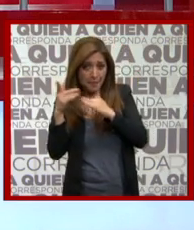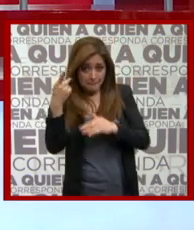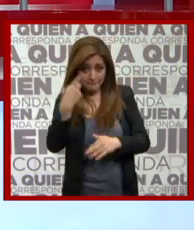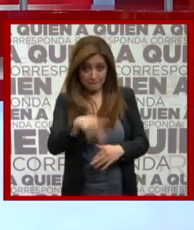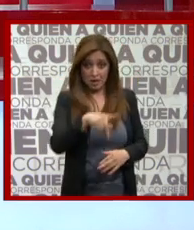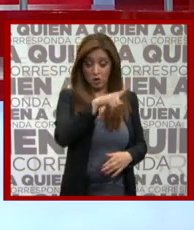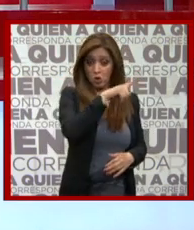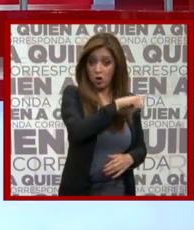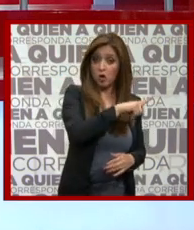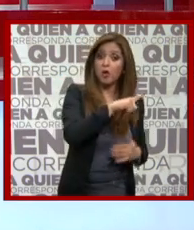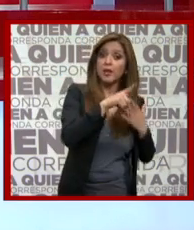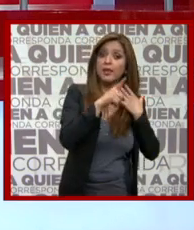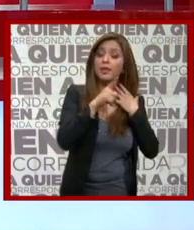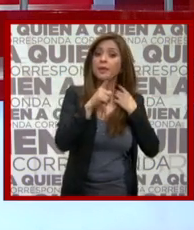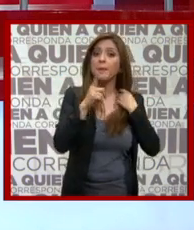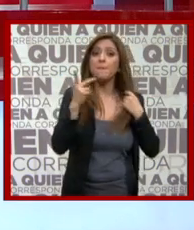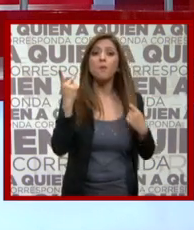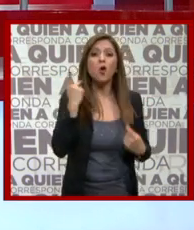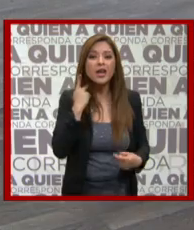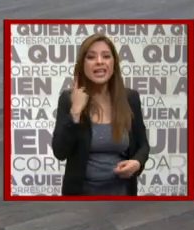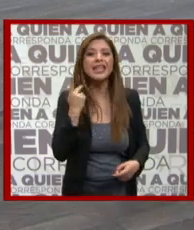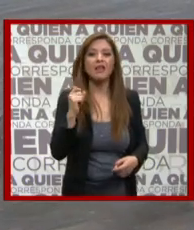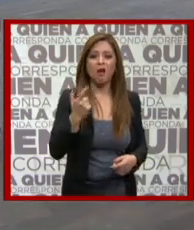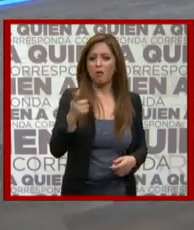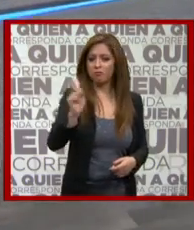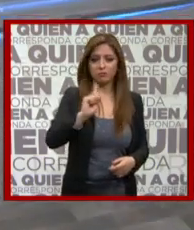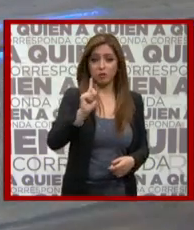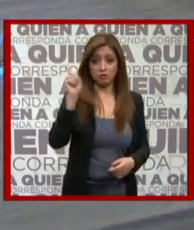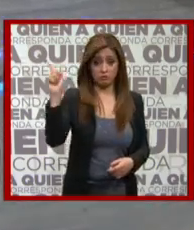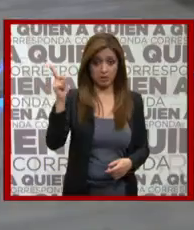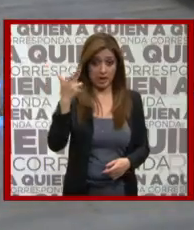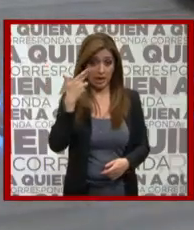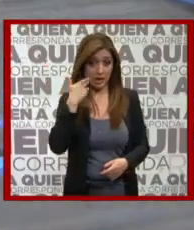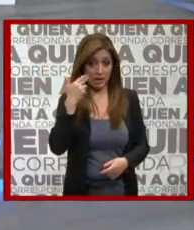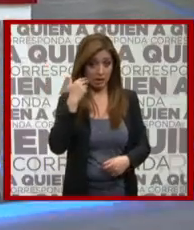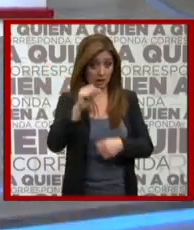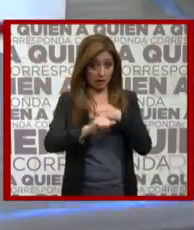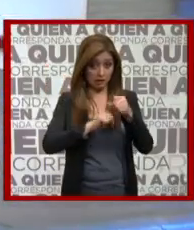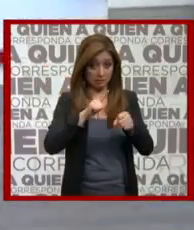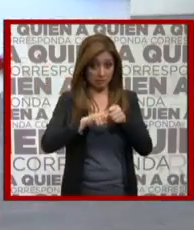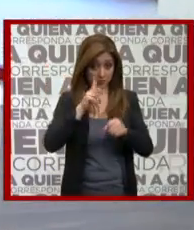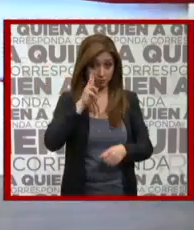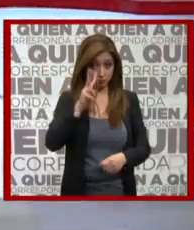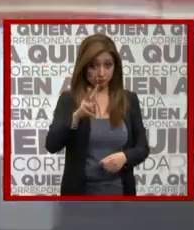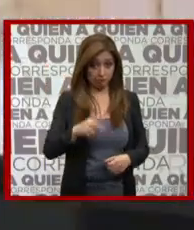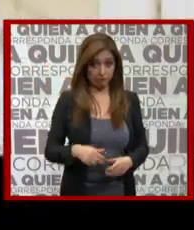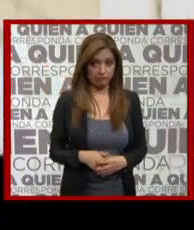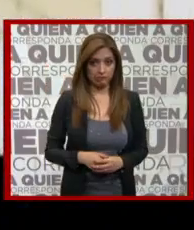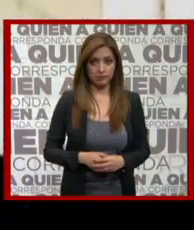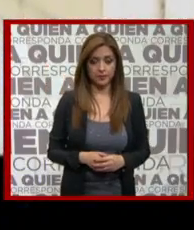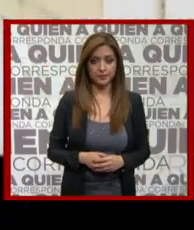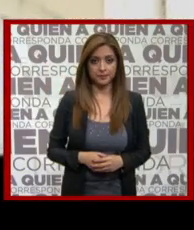no son de ningún partido, no. Son ratas de otro estilo, miren.